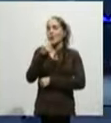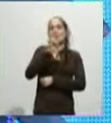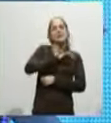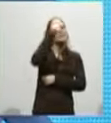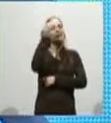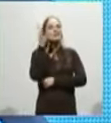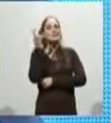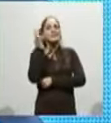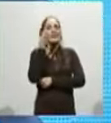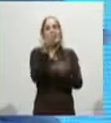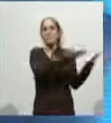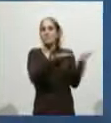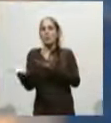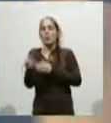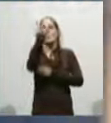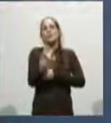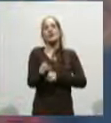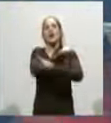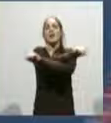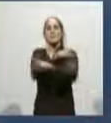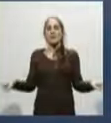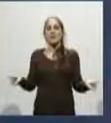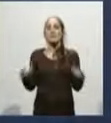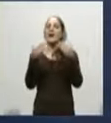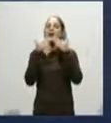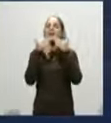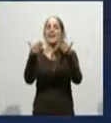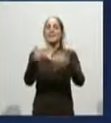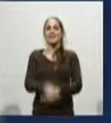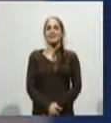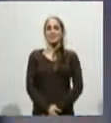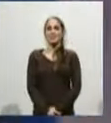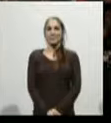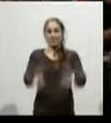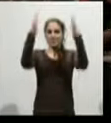ustedes, la prohibida. ¡Gracias!